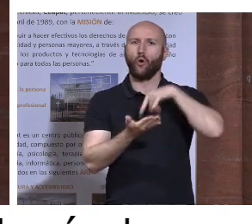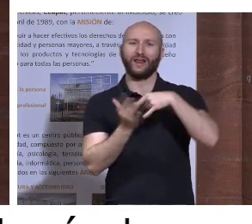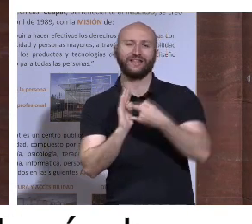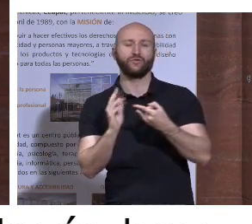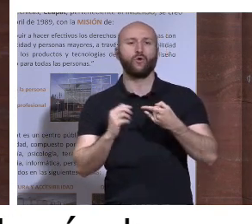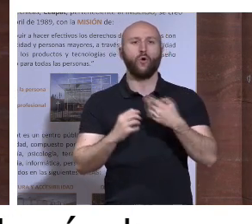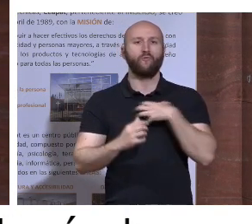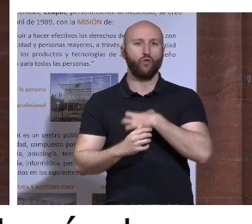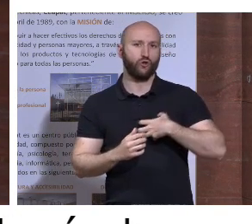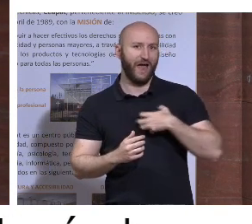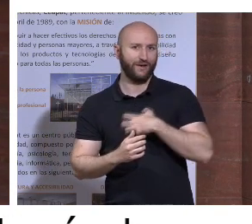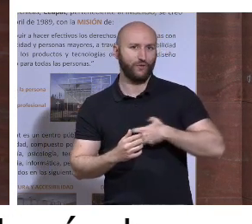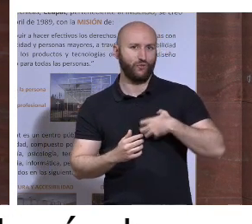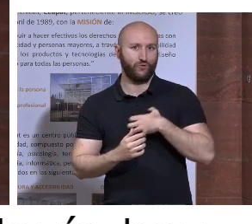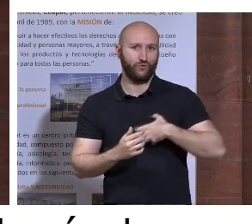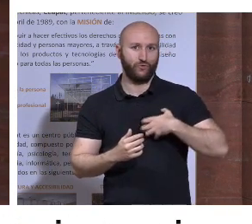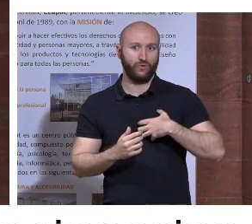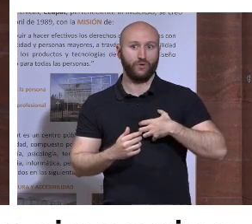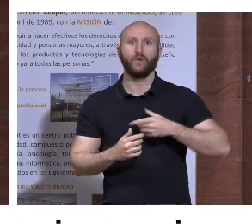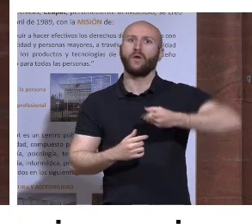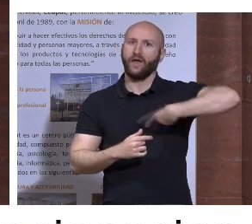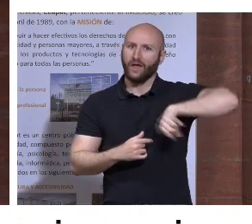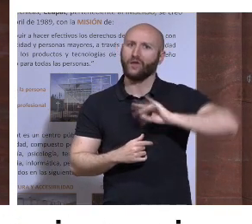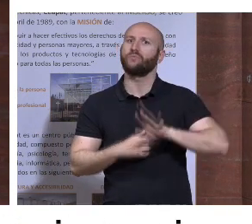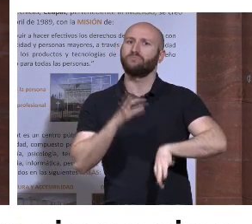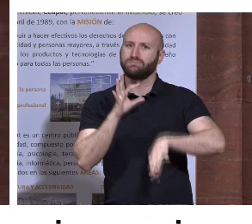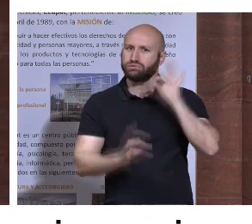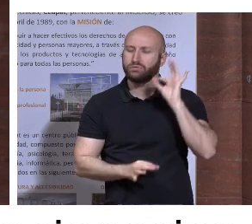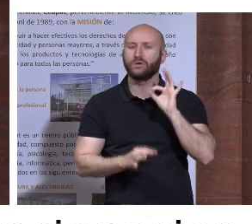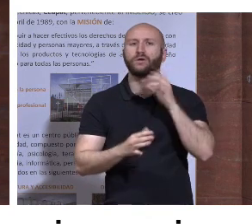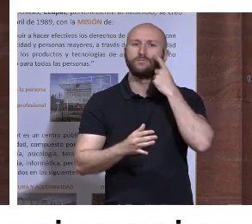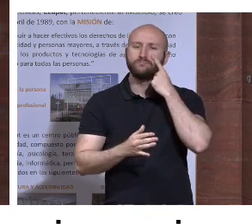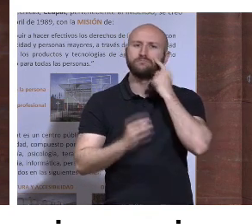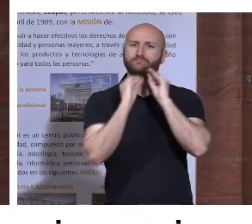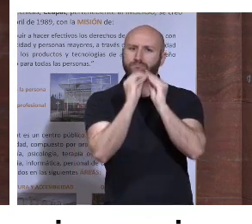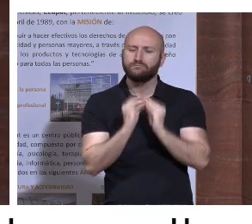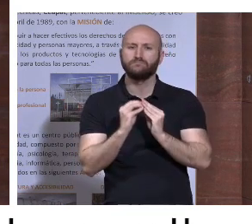que, os lo podéis creer, deciden desarrollos, servicios,